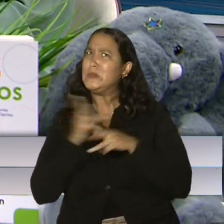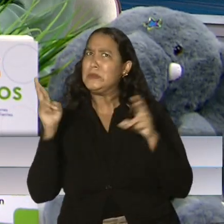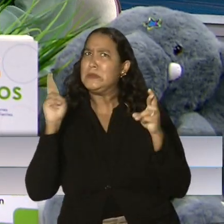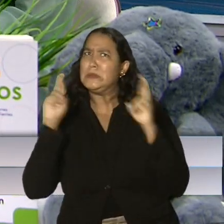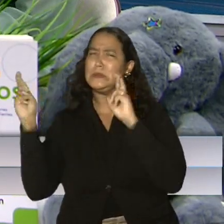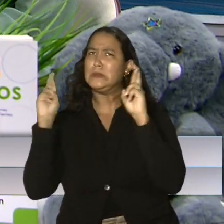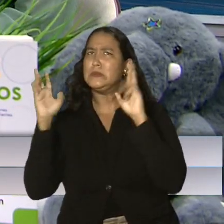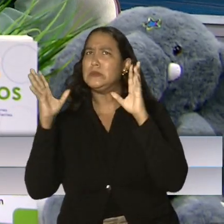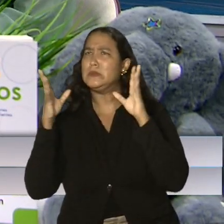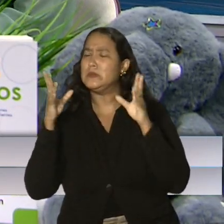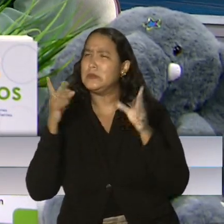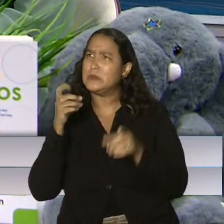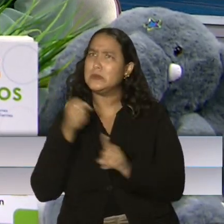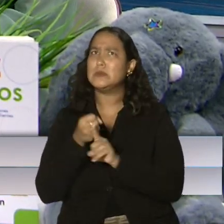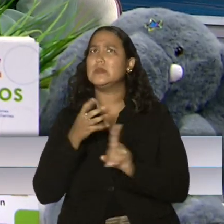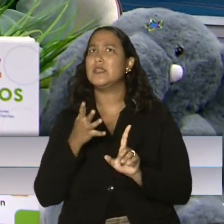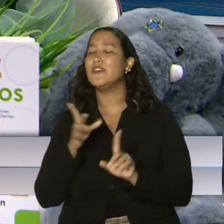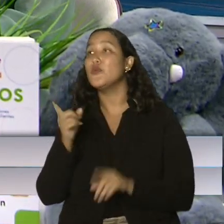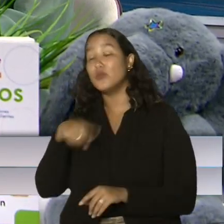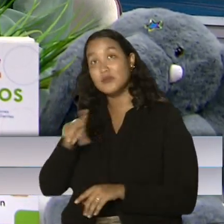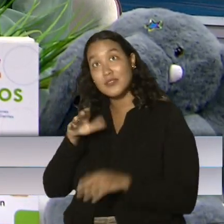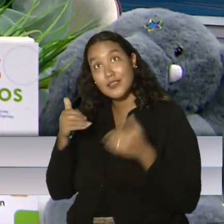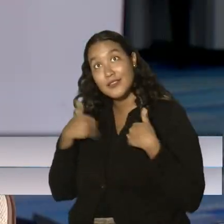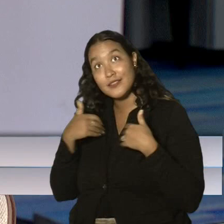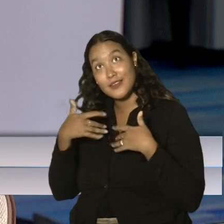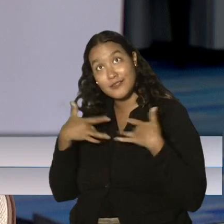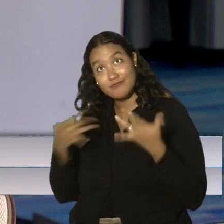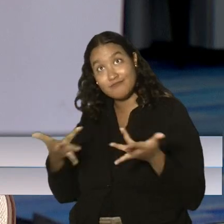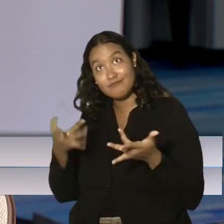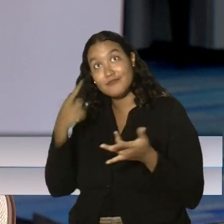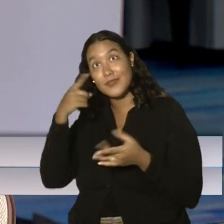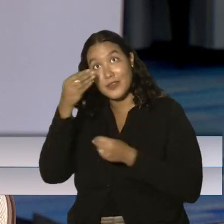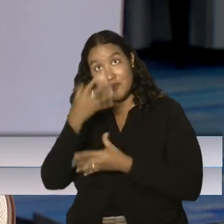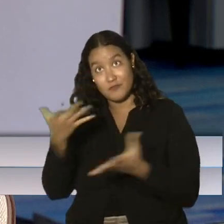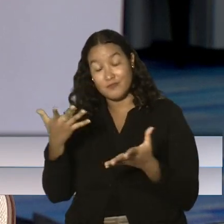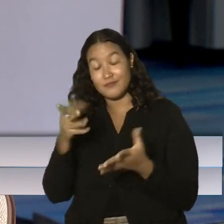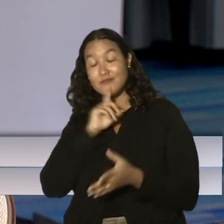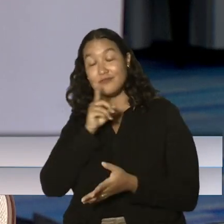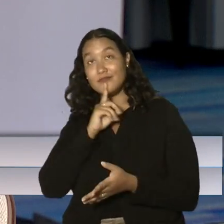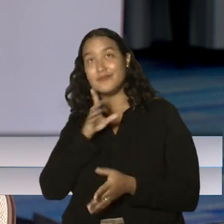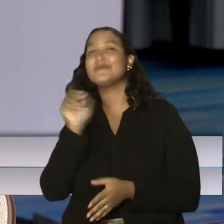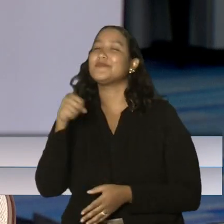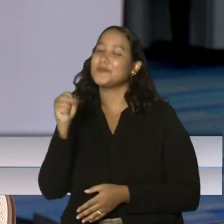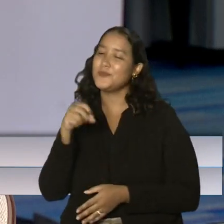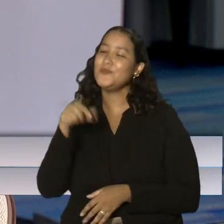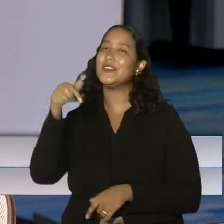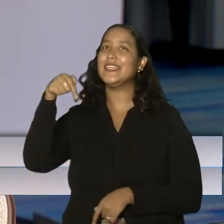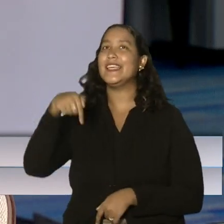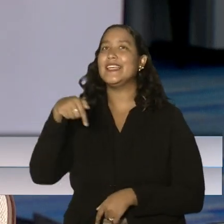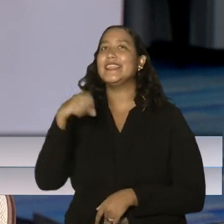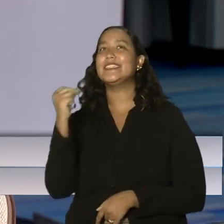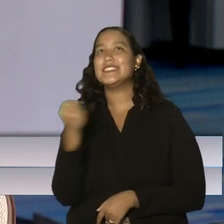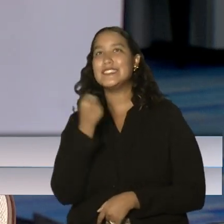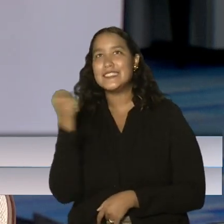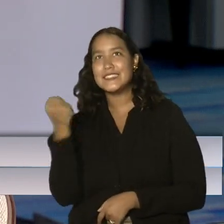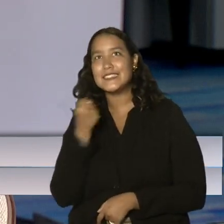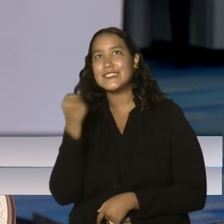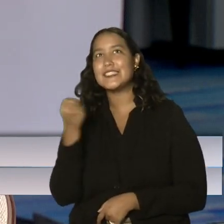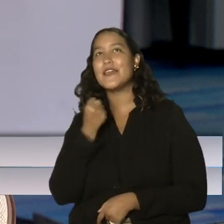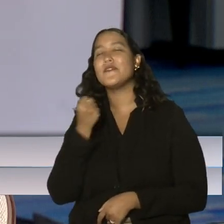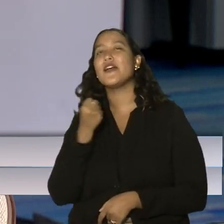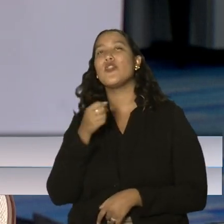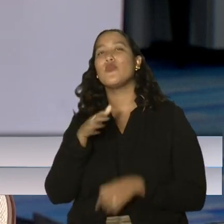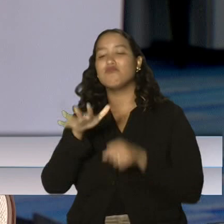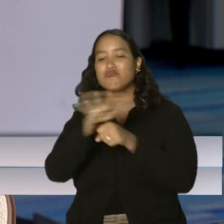tienen varios eventos programados Próximamente verdad sí primero de todos es este sábado que vamos a estar en el conservatorio de música de